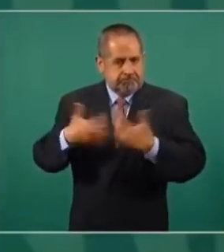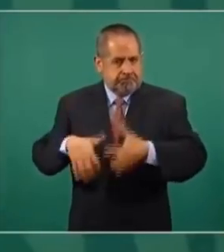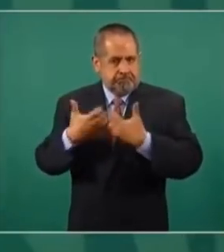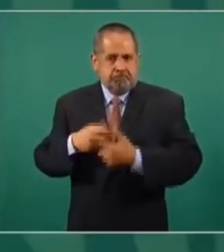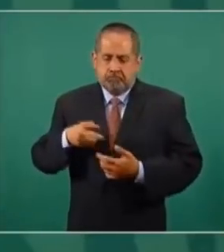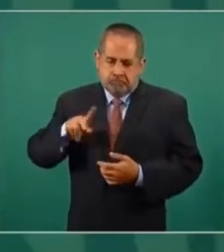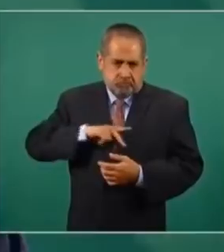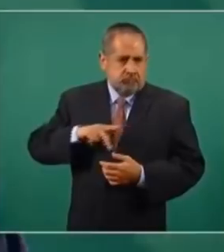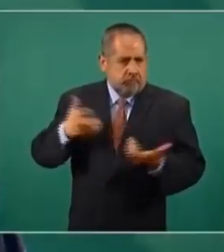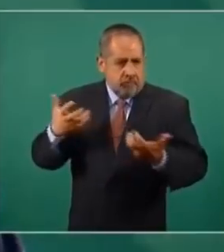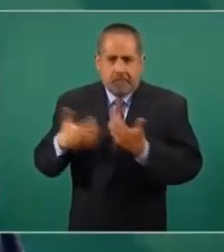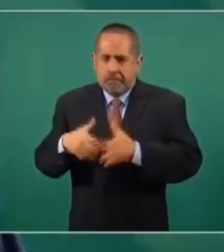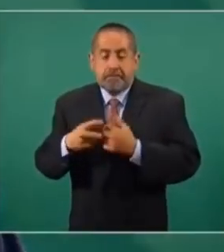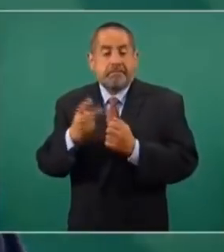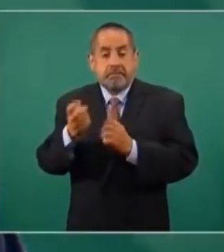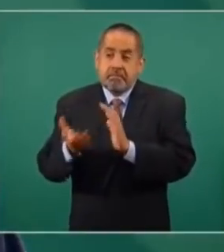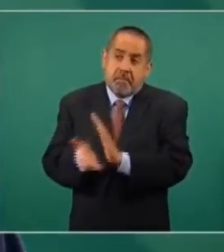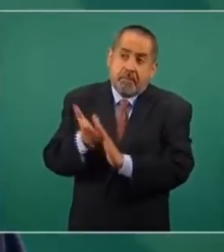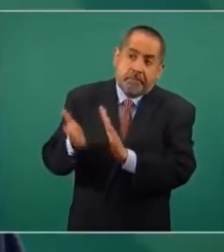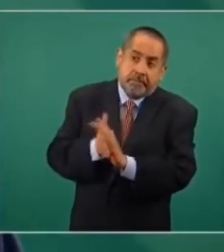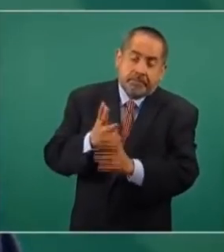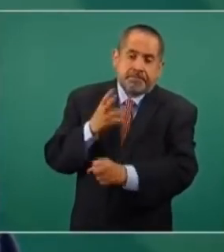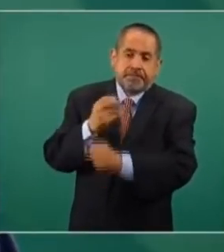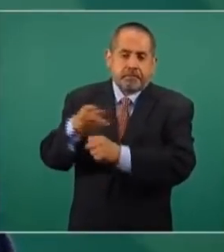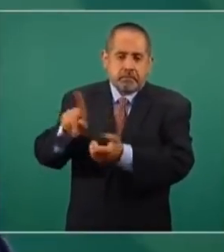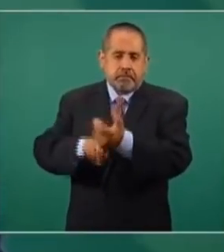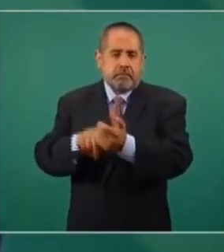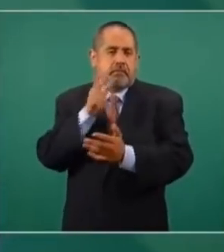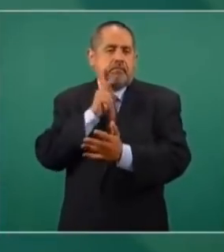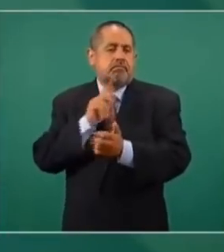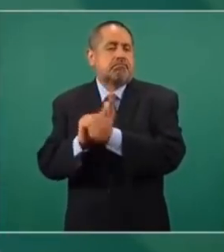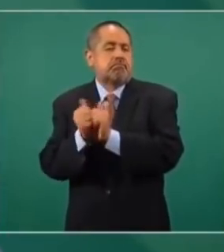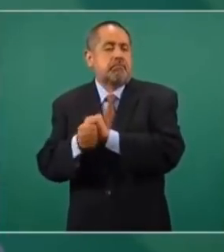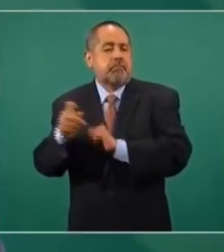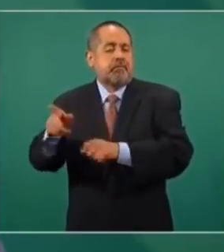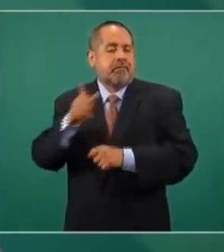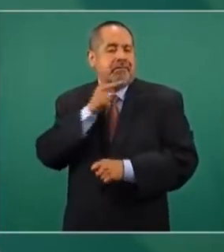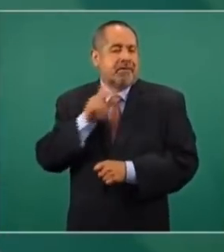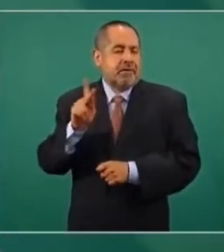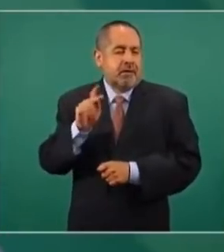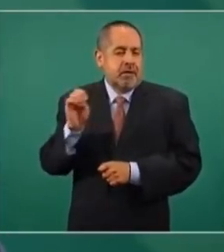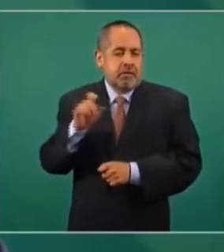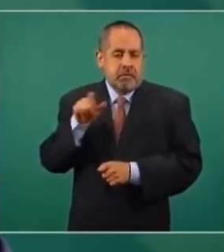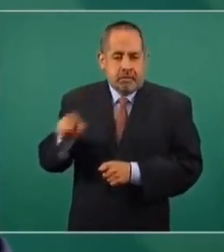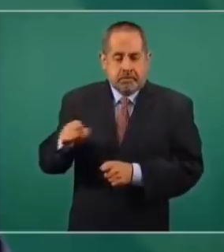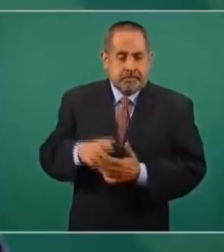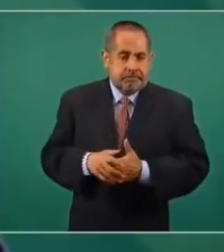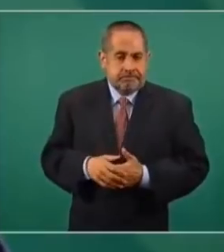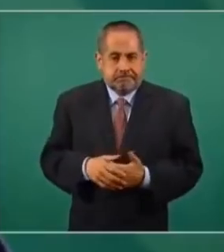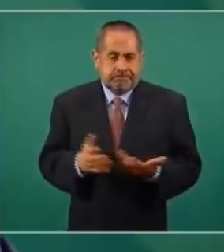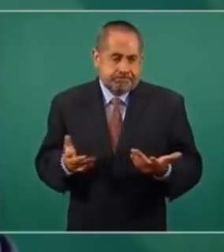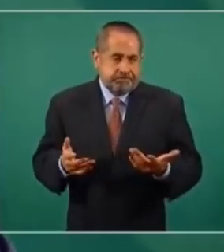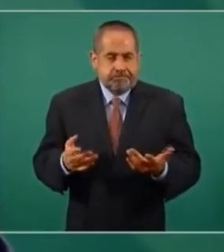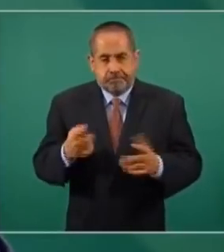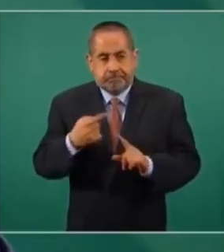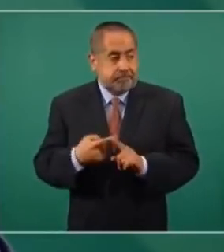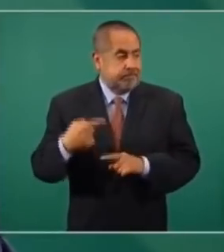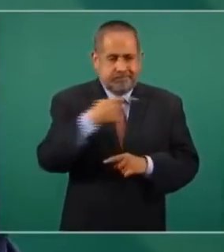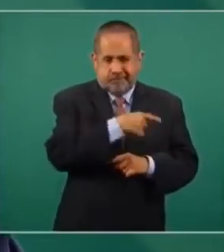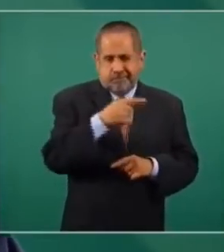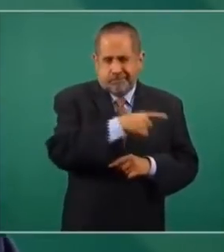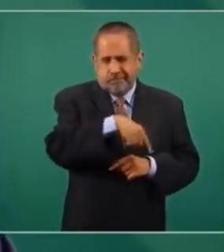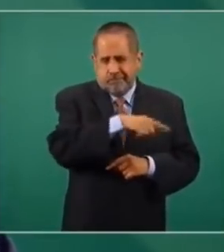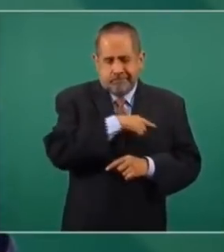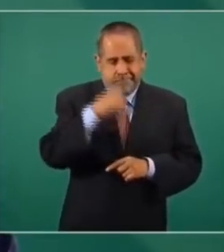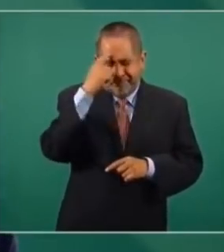Por eso estamos haciendo la refinería, porque en la lógica tecnocrática irresponsable, es